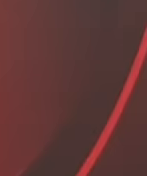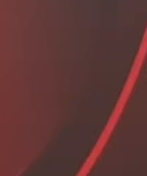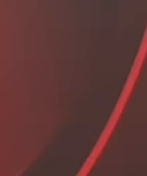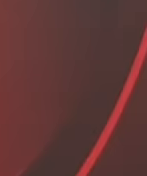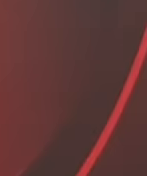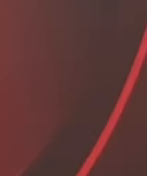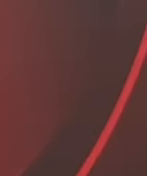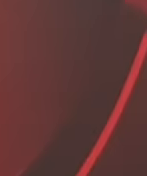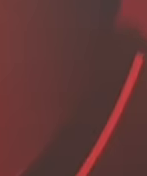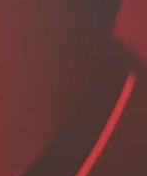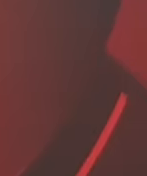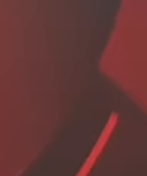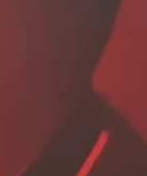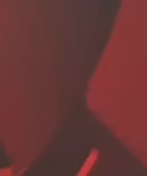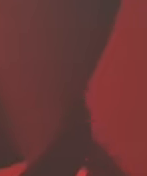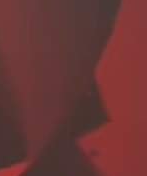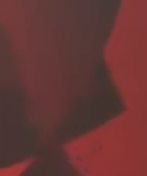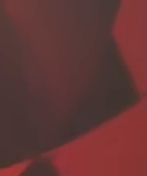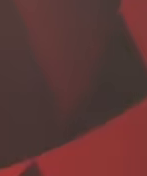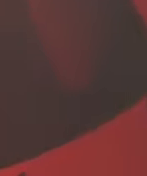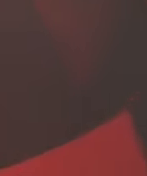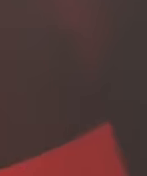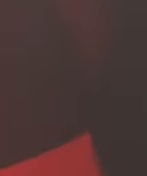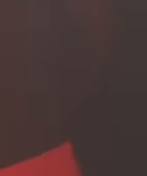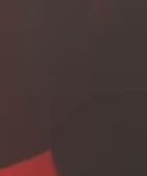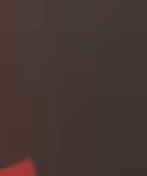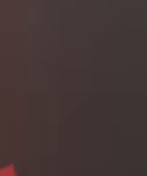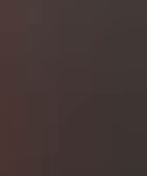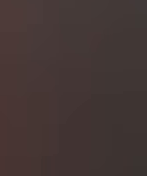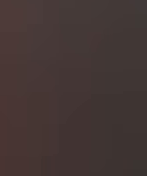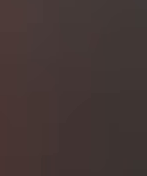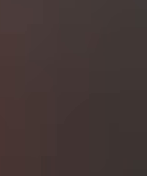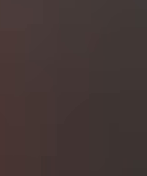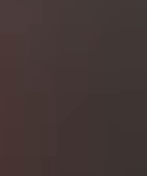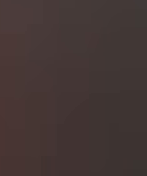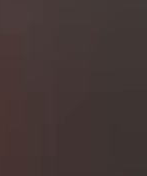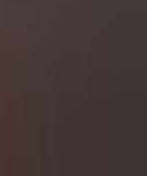Diosdado Cabello, ofrece su acostumbrada rueda de prensa. De inmediato, escuchemos.